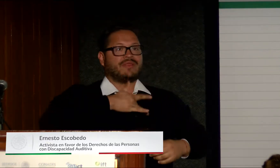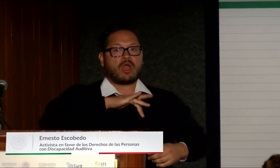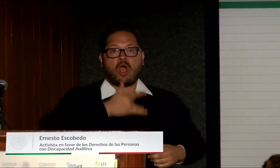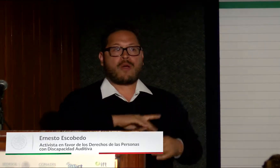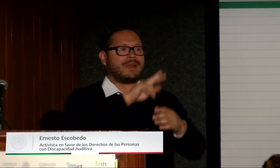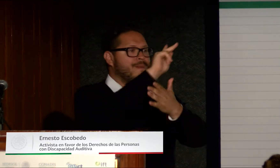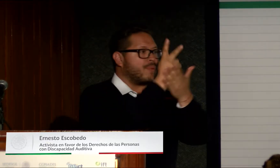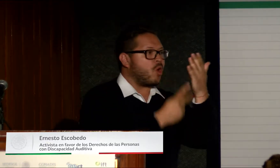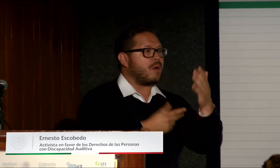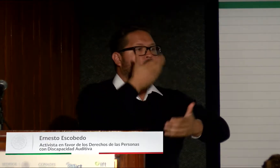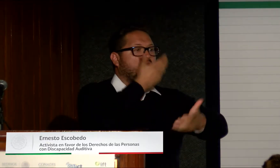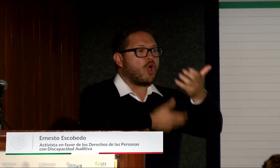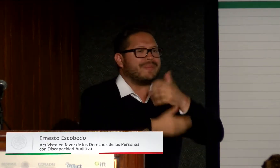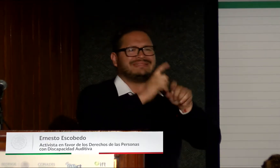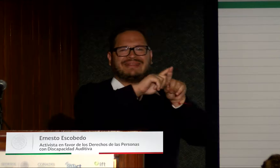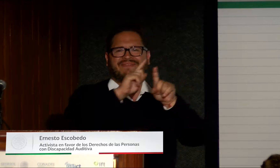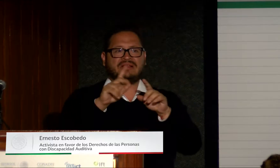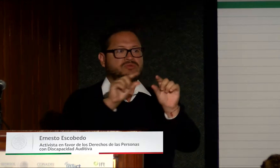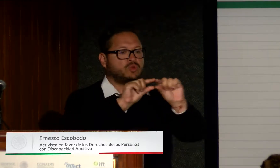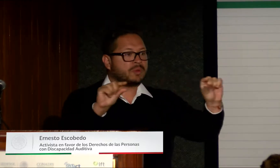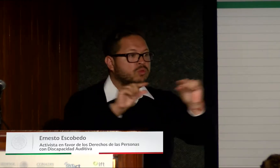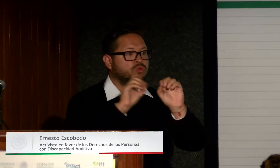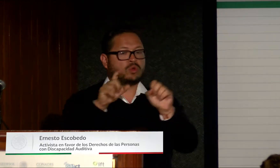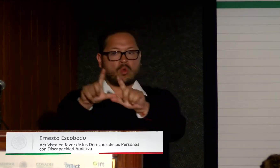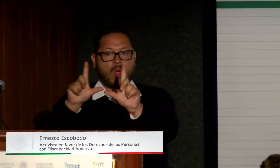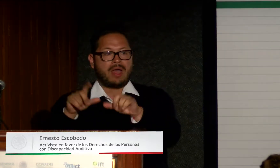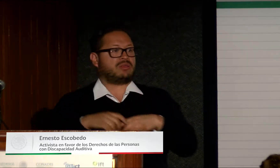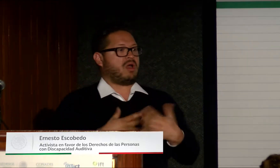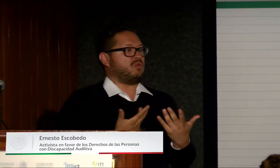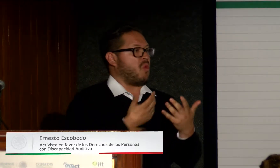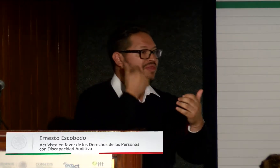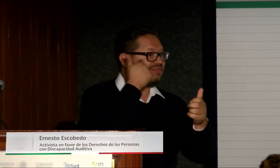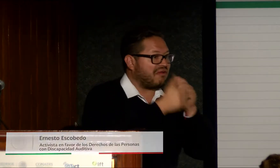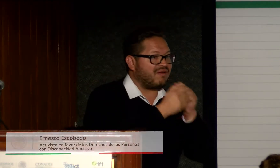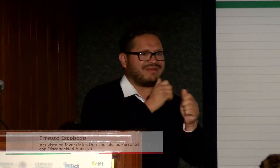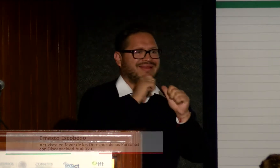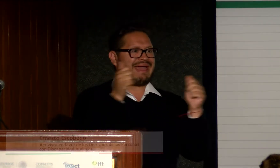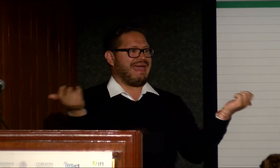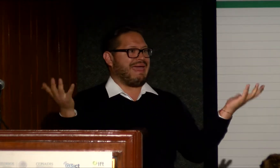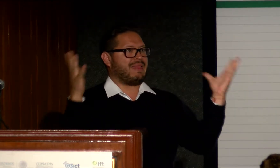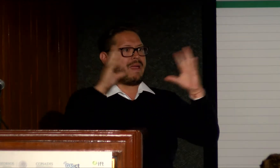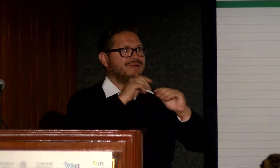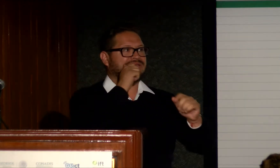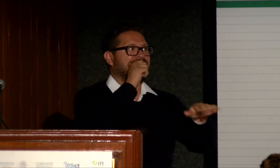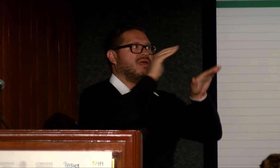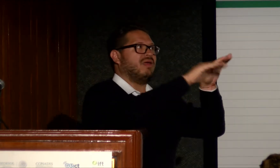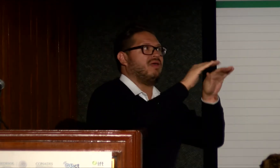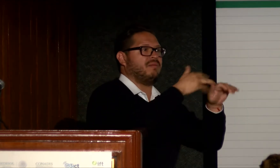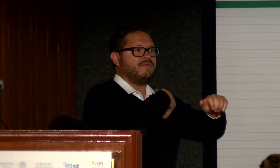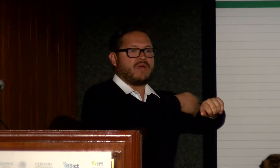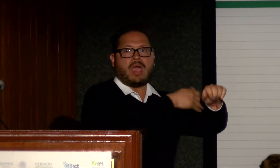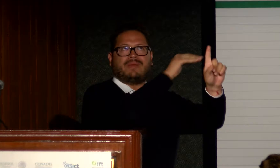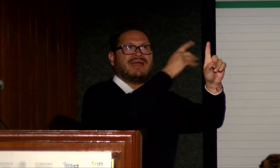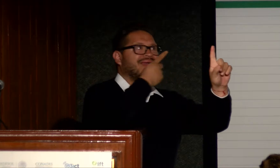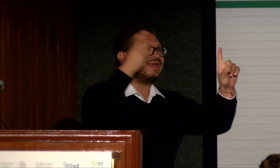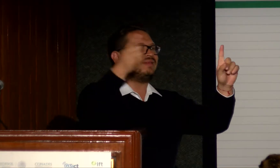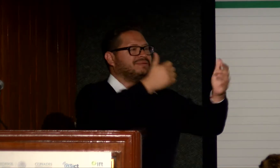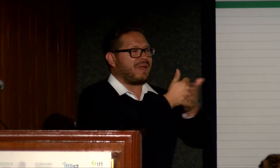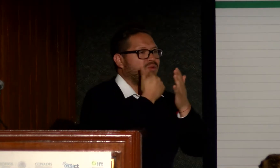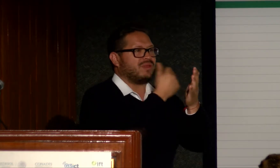han pasado día a día en telenovelas, en noticieros, no hay cómo nos llega la información,